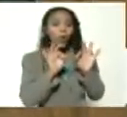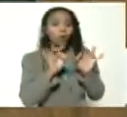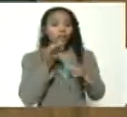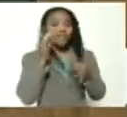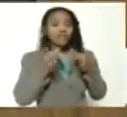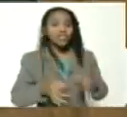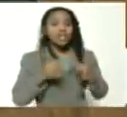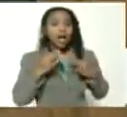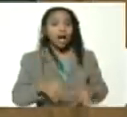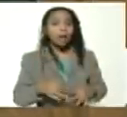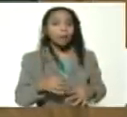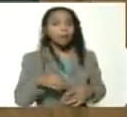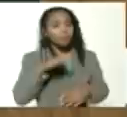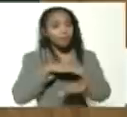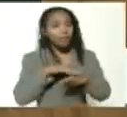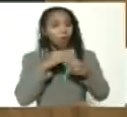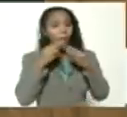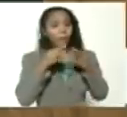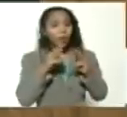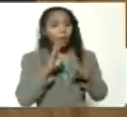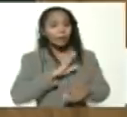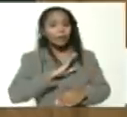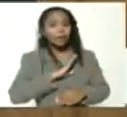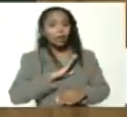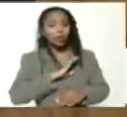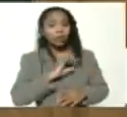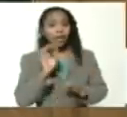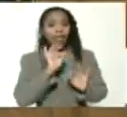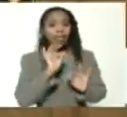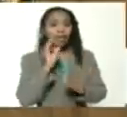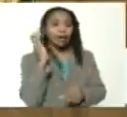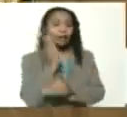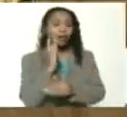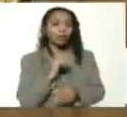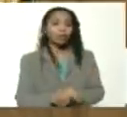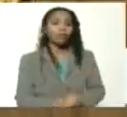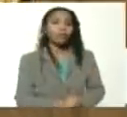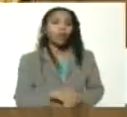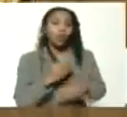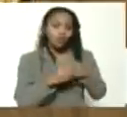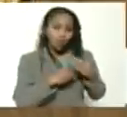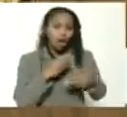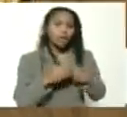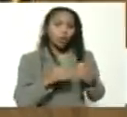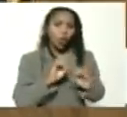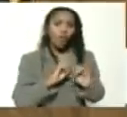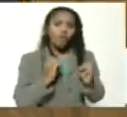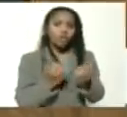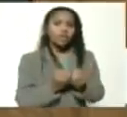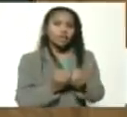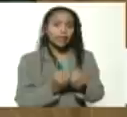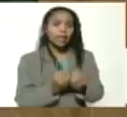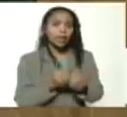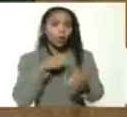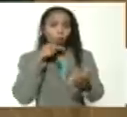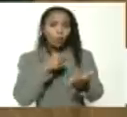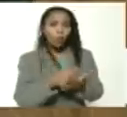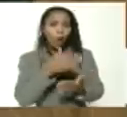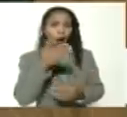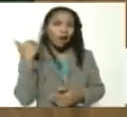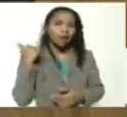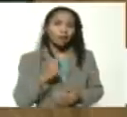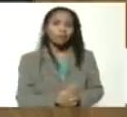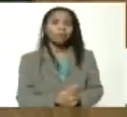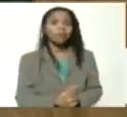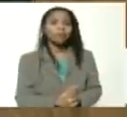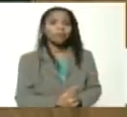Ministerio Público para atenderlos sin represalia. Eso ya lo hemos hecho con la oficina que he mencionado anteriormente.